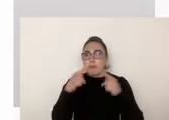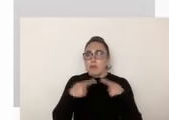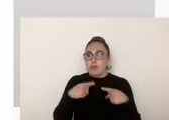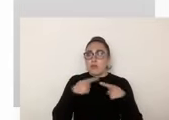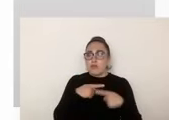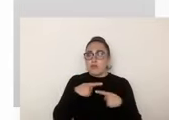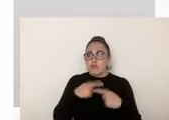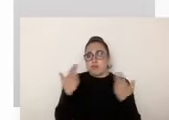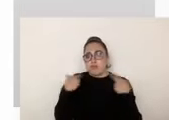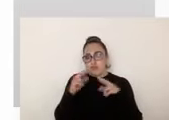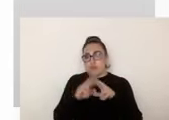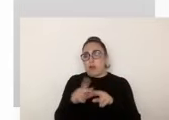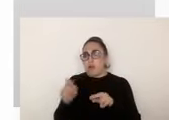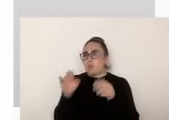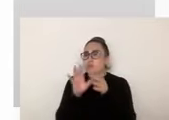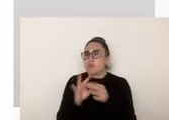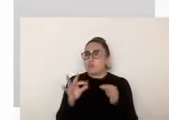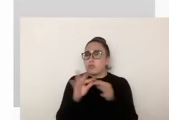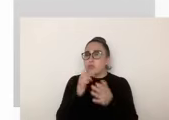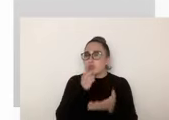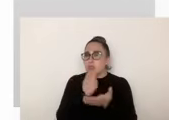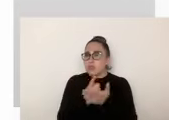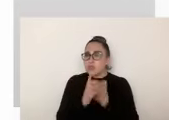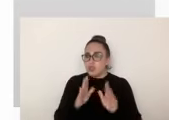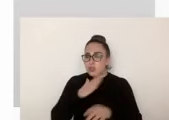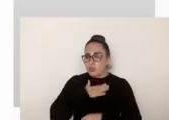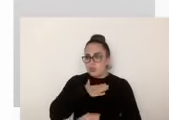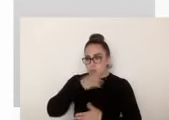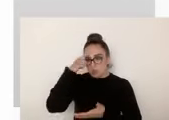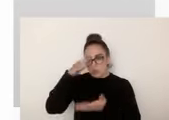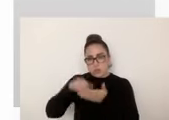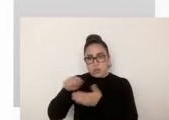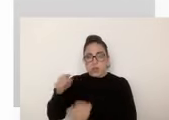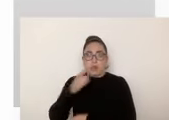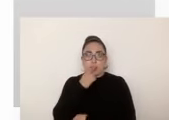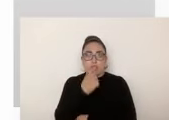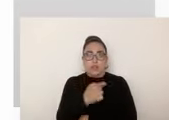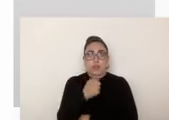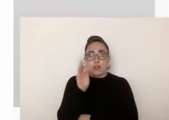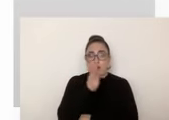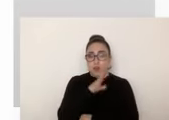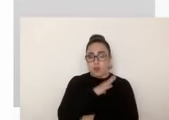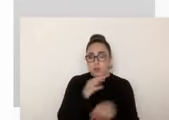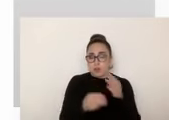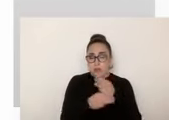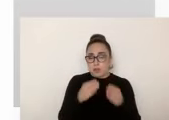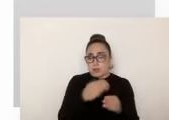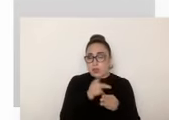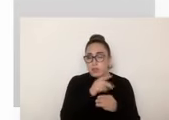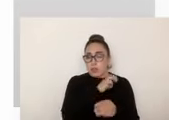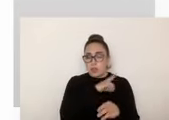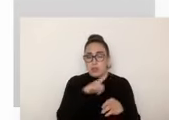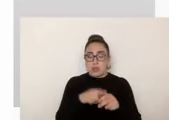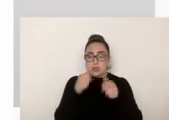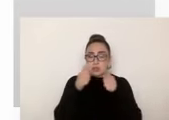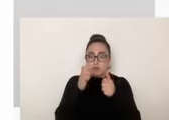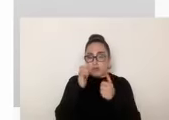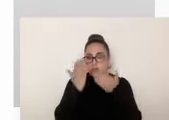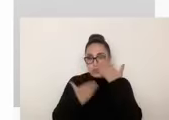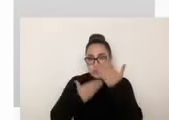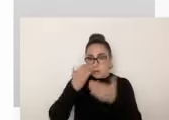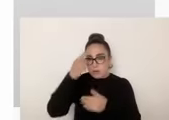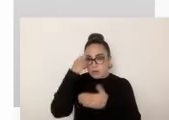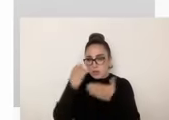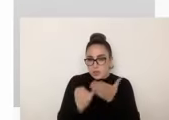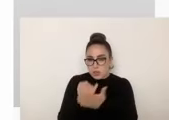diciendo que, y yo creo que con razón, que era absurdo que una disciplina que se encarga también de determinar la responsabilidad de las personas,